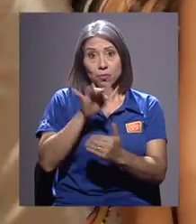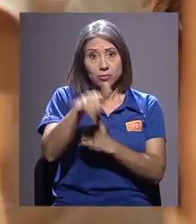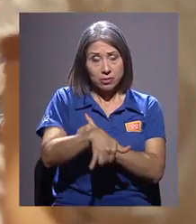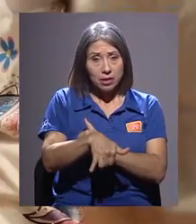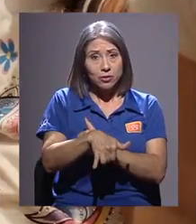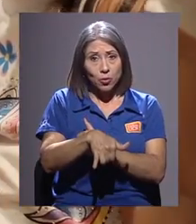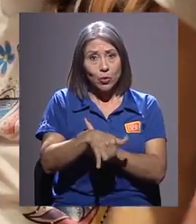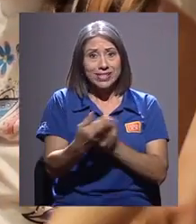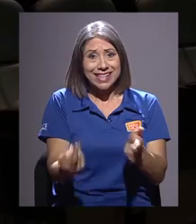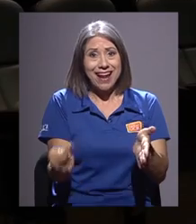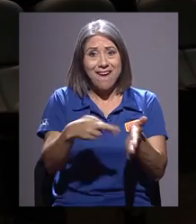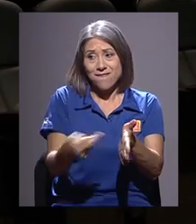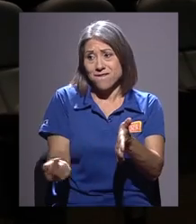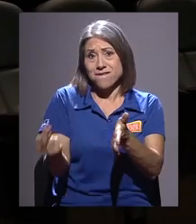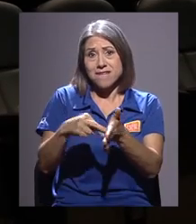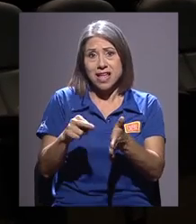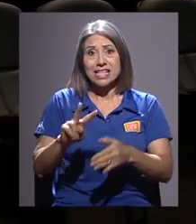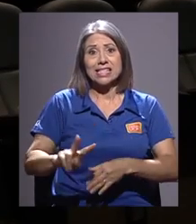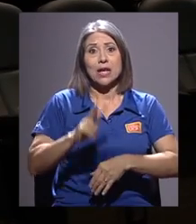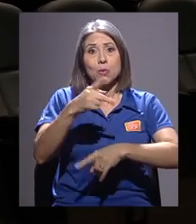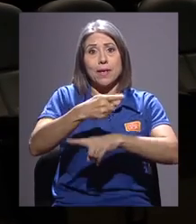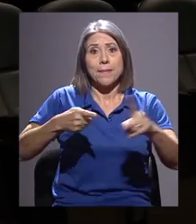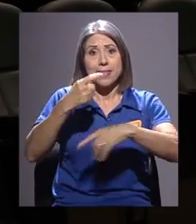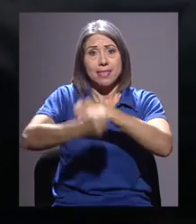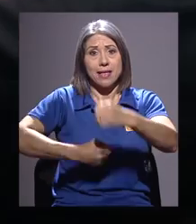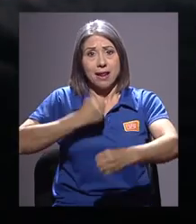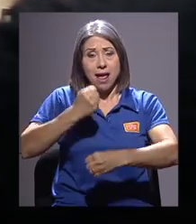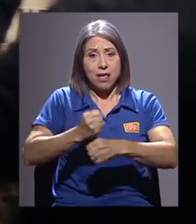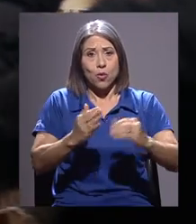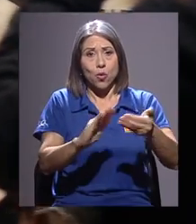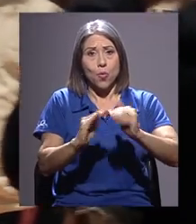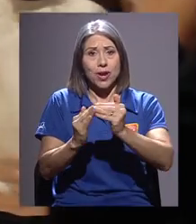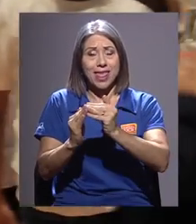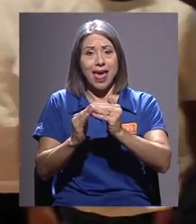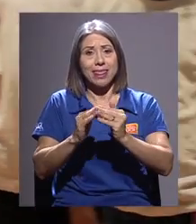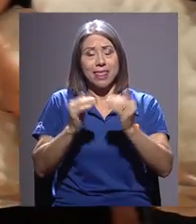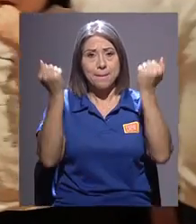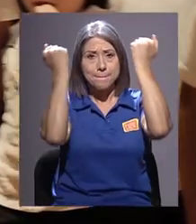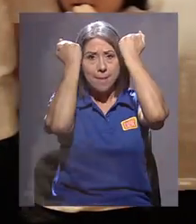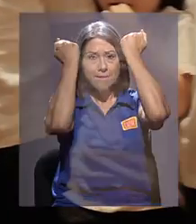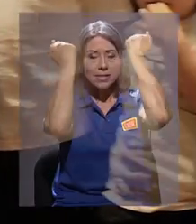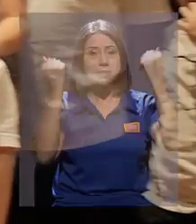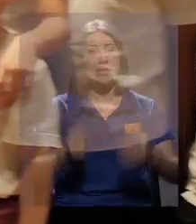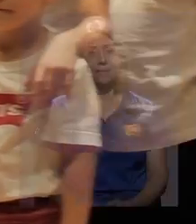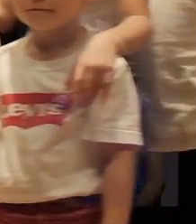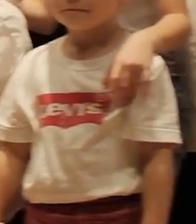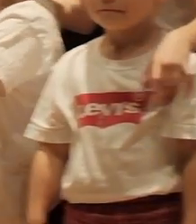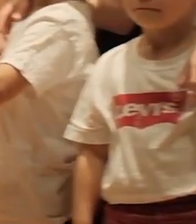proyecto será replicado en la segunda mitad del año en la comunidad de Pavas.